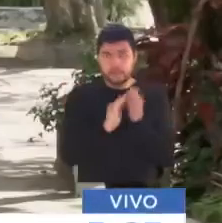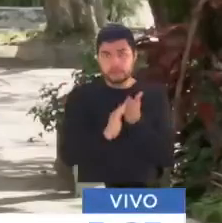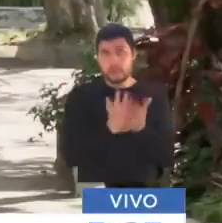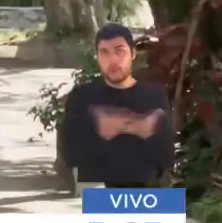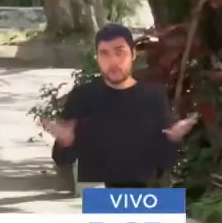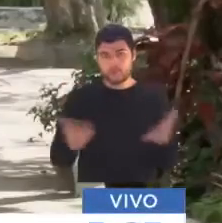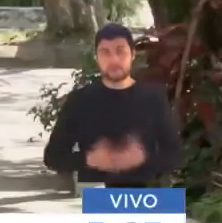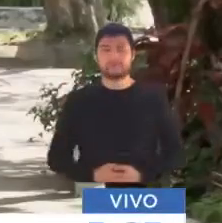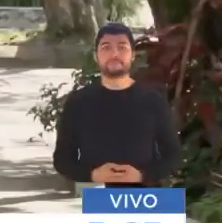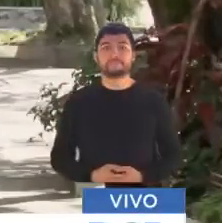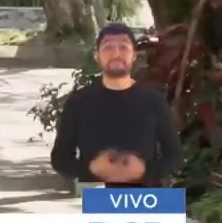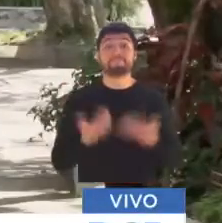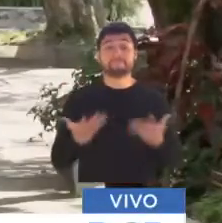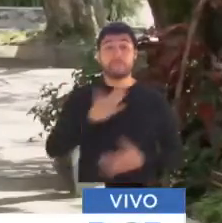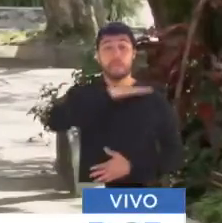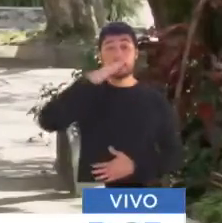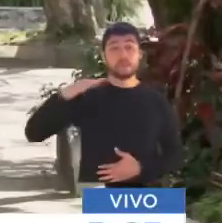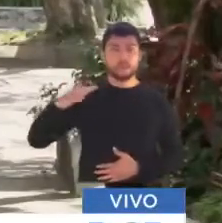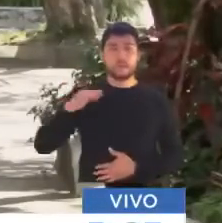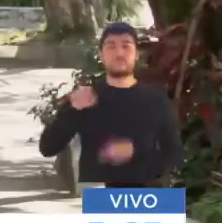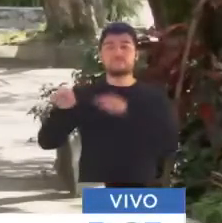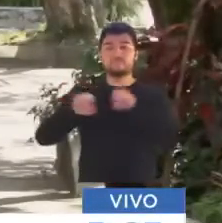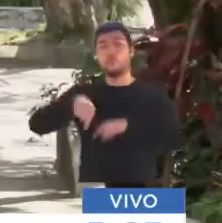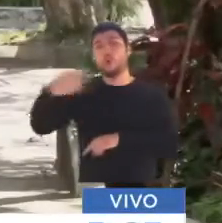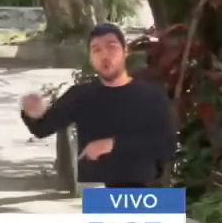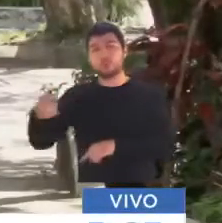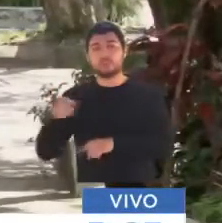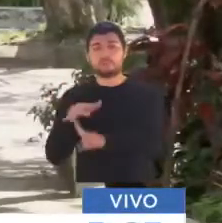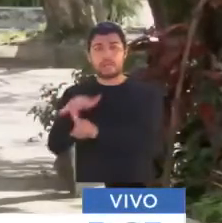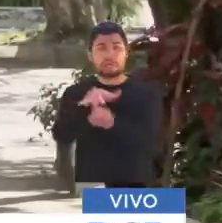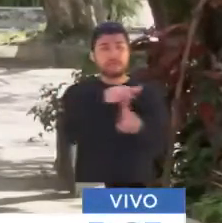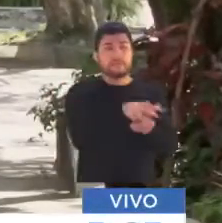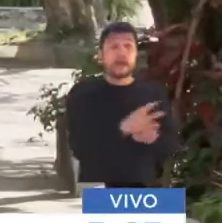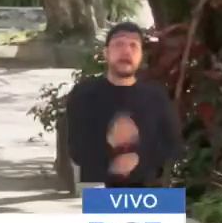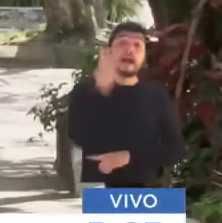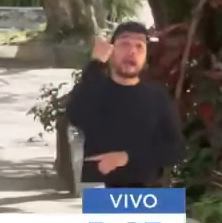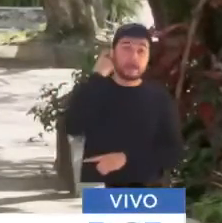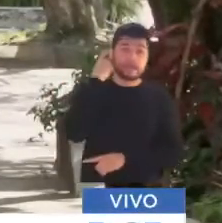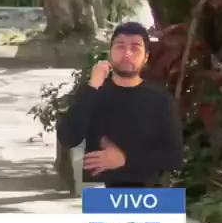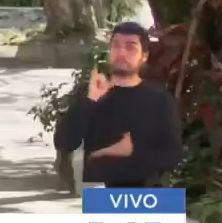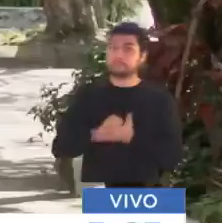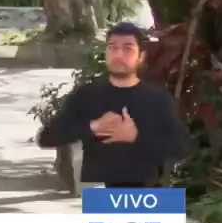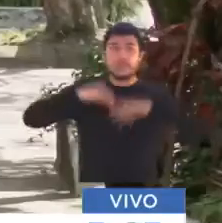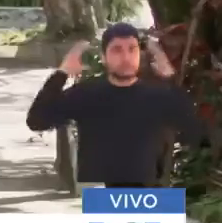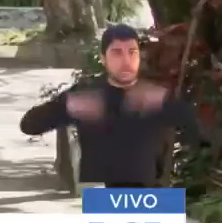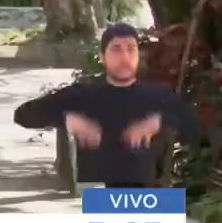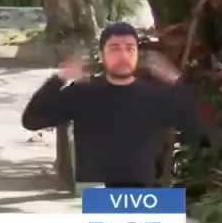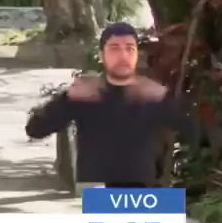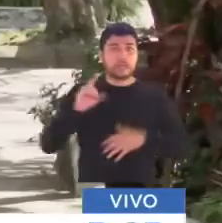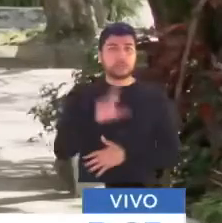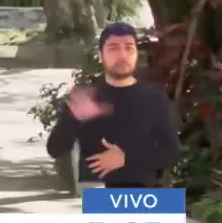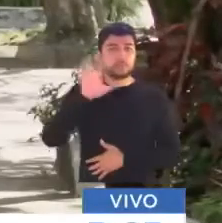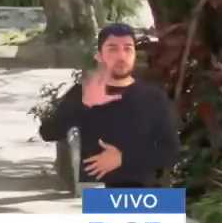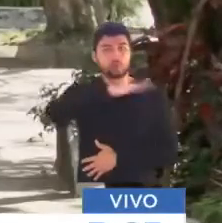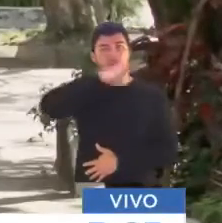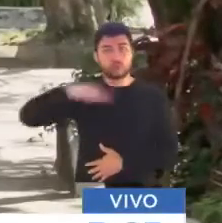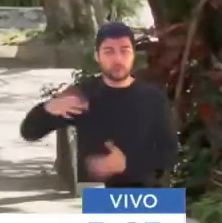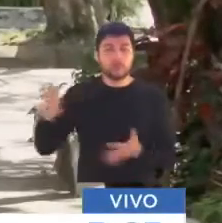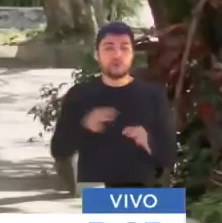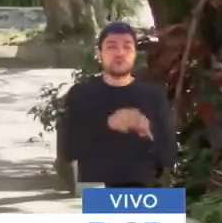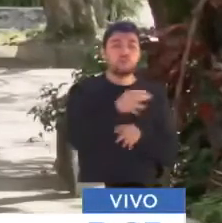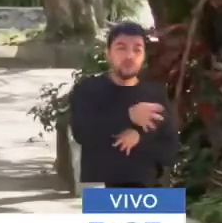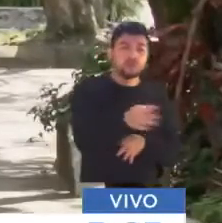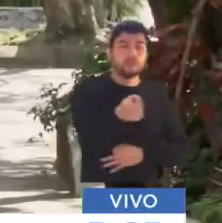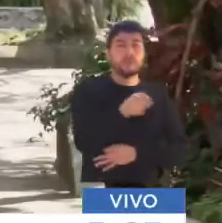Hay más emergencias en Antioquia porque desde ayer no ha parado de llover en el departamento. En este momento, los municipios